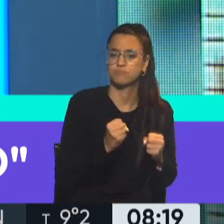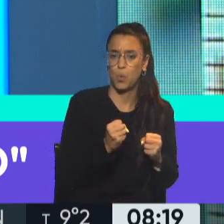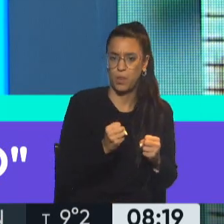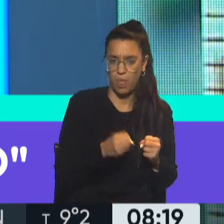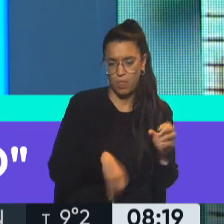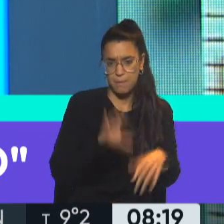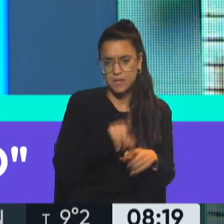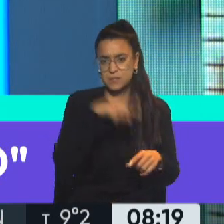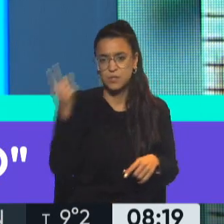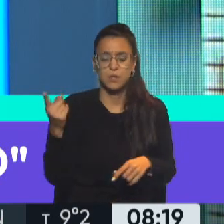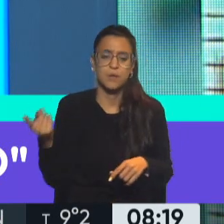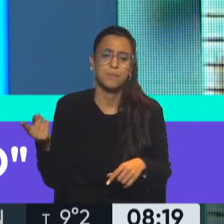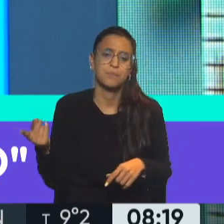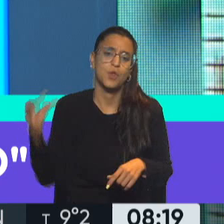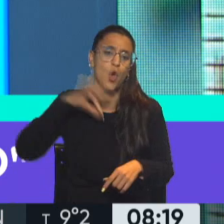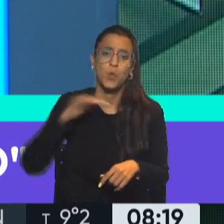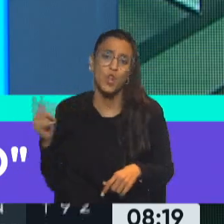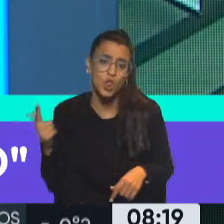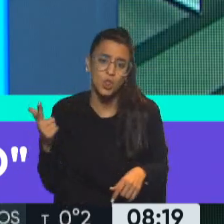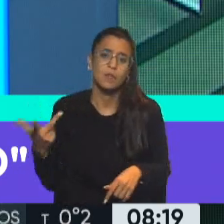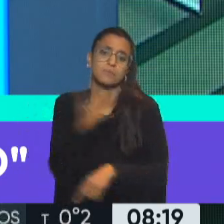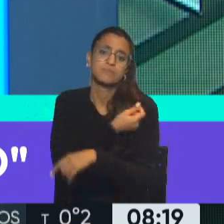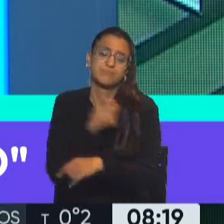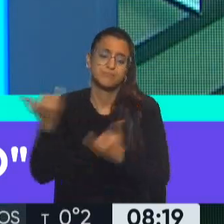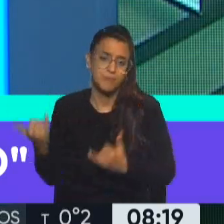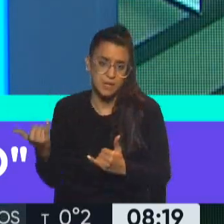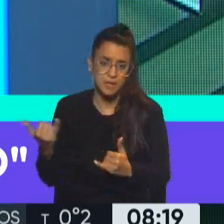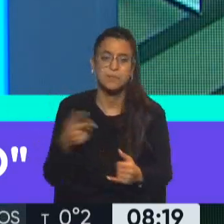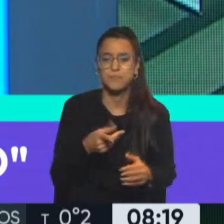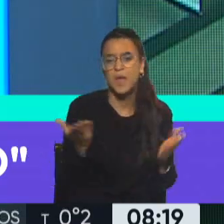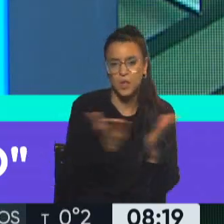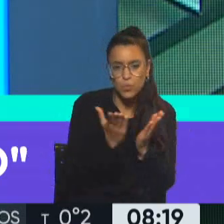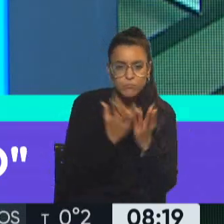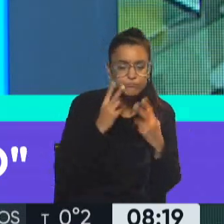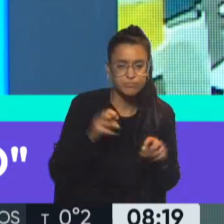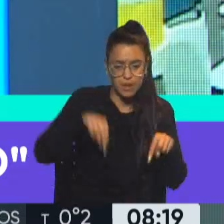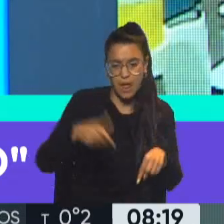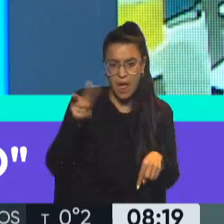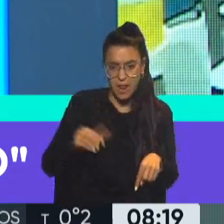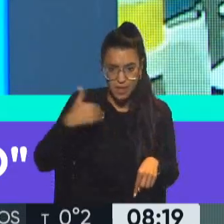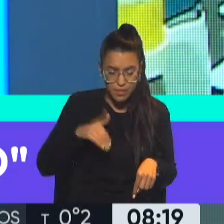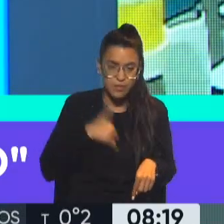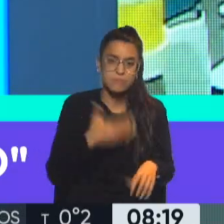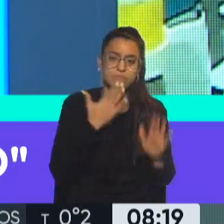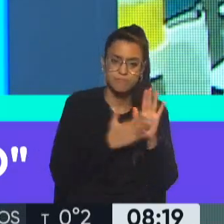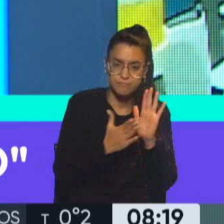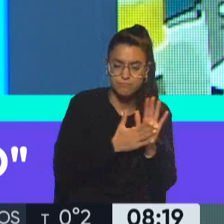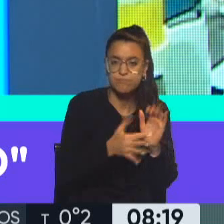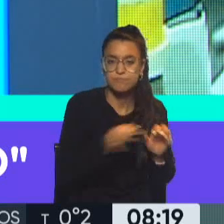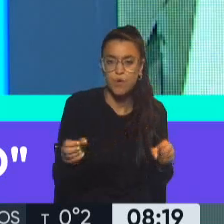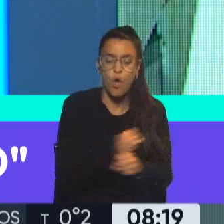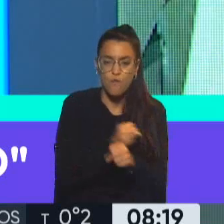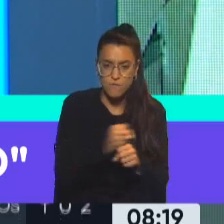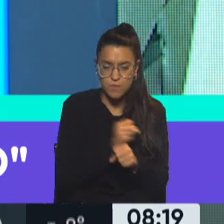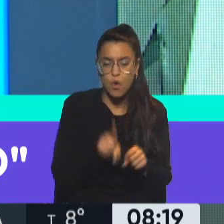inmunidad que el que no tuvo COVID y recibe la vacuna. Eso es un estudio que hicimos en Argentina, se verificó, se confirmó, en